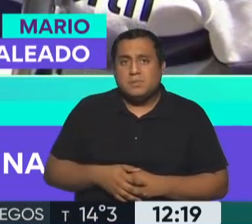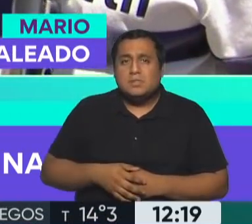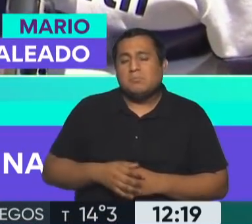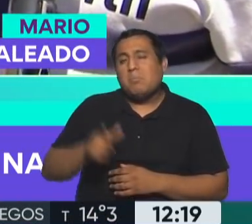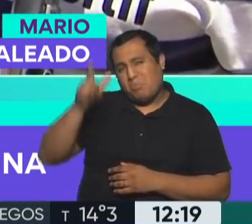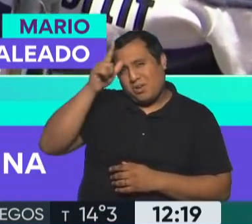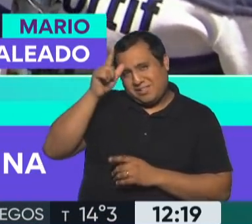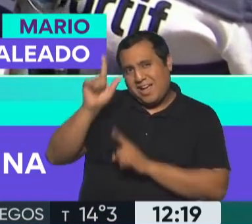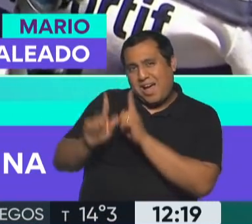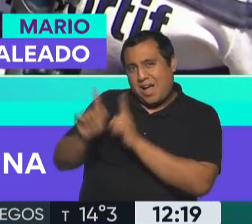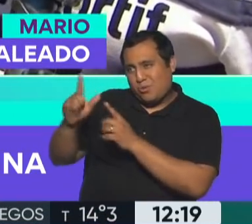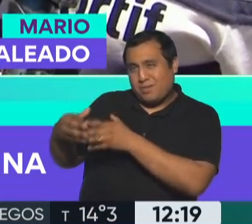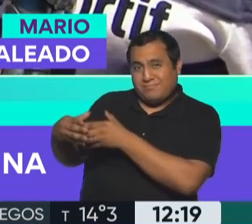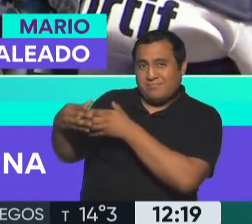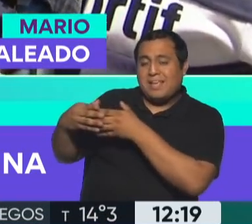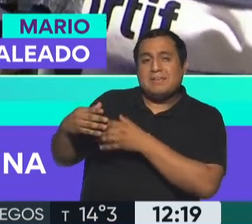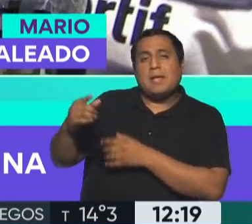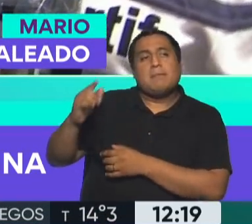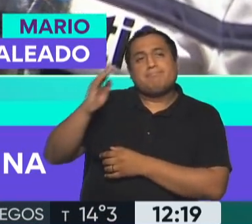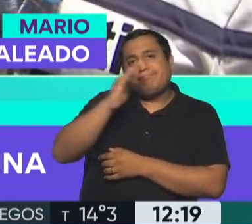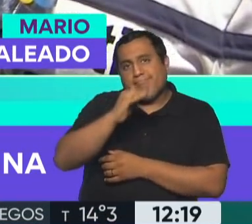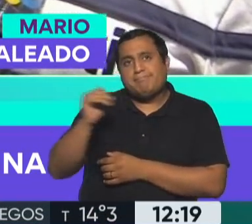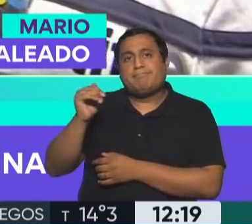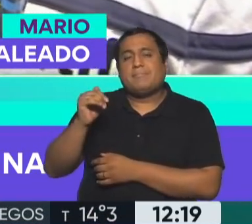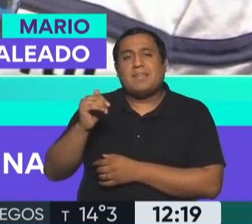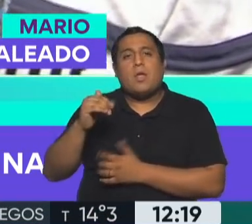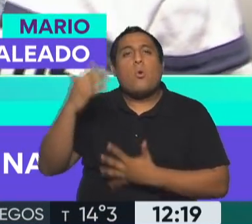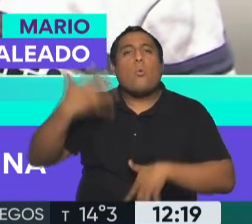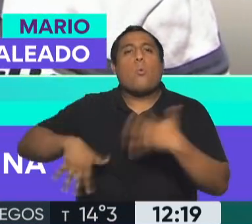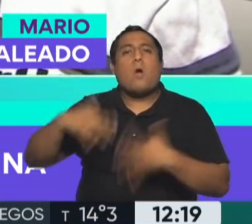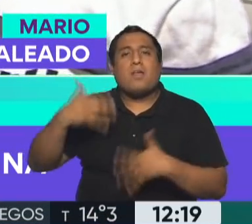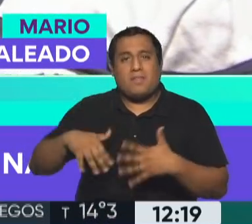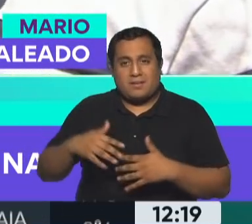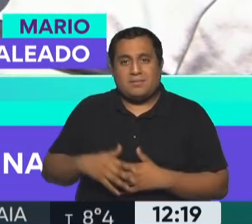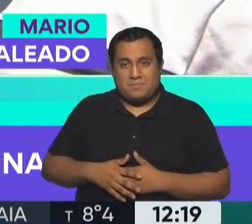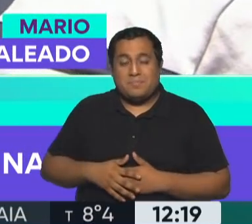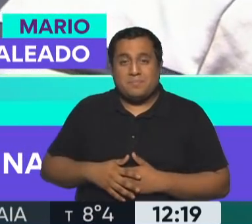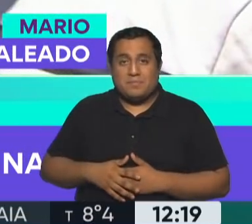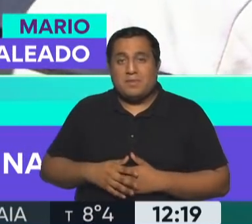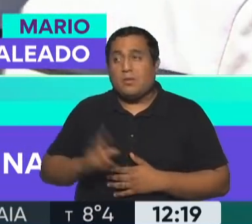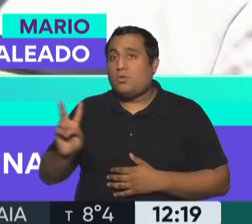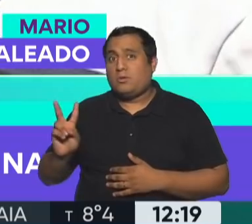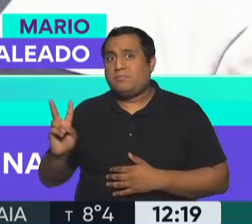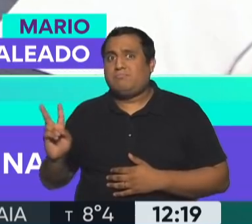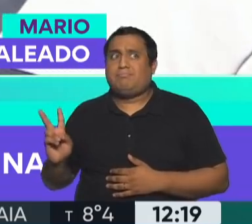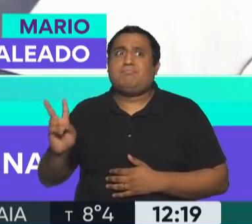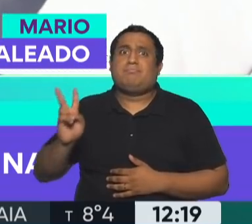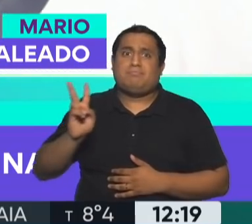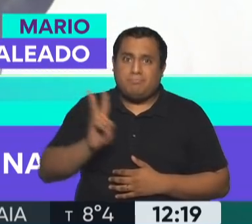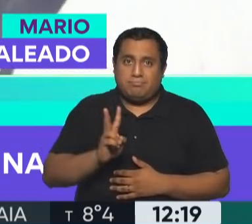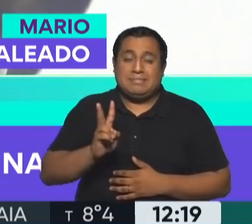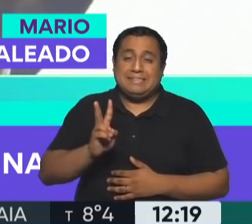hicieron, citaron a mi señora de parte de la guardia, del lado de adentro de la guardia, vinieron de